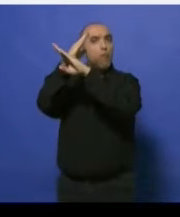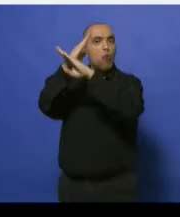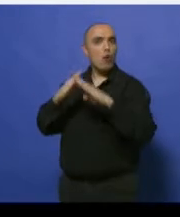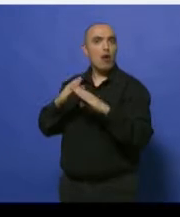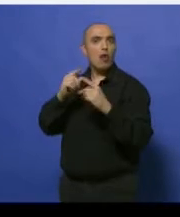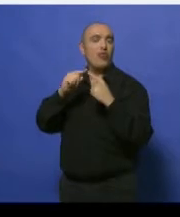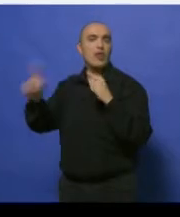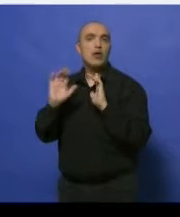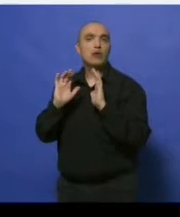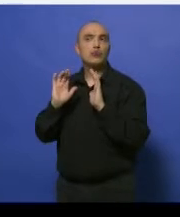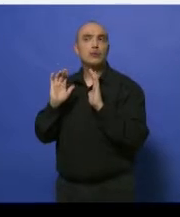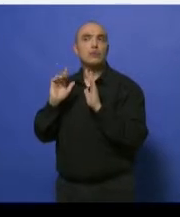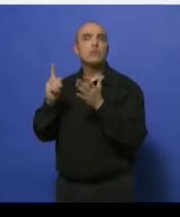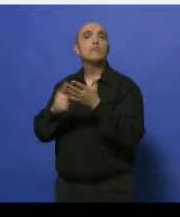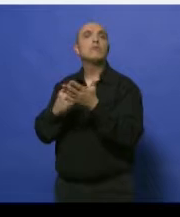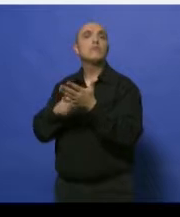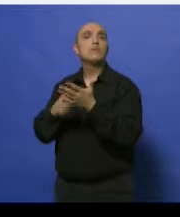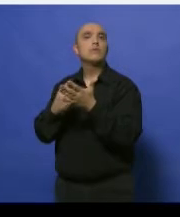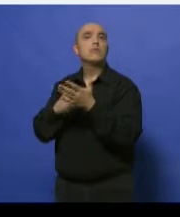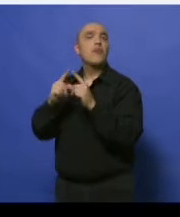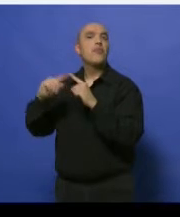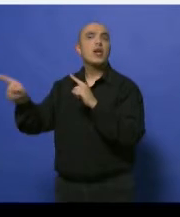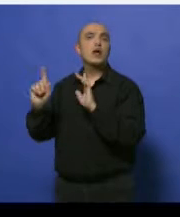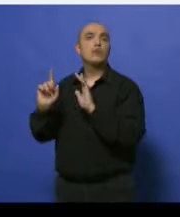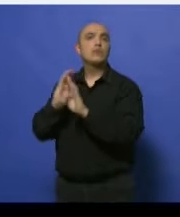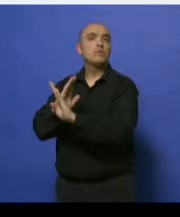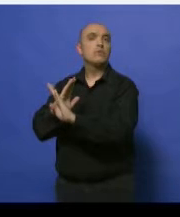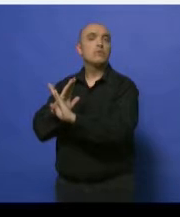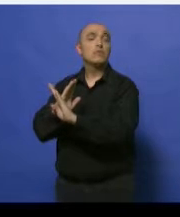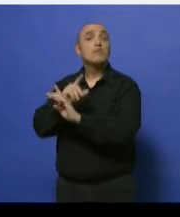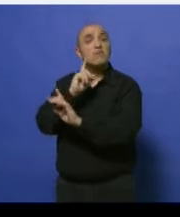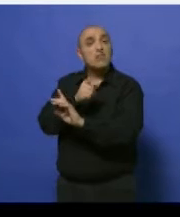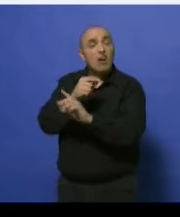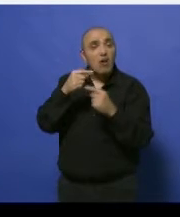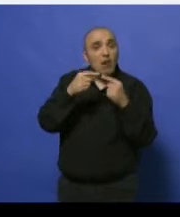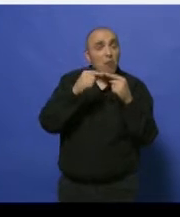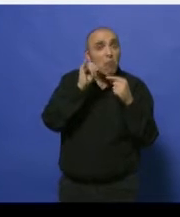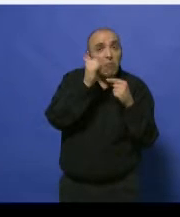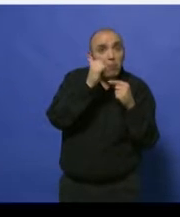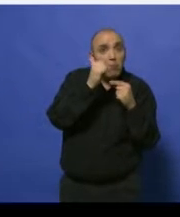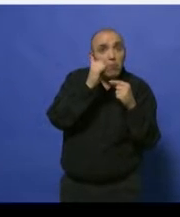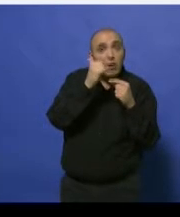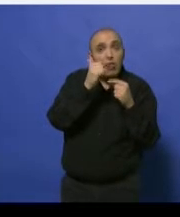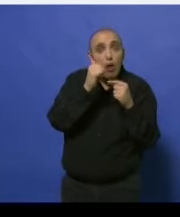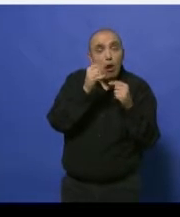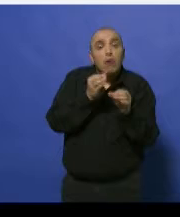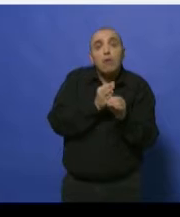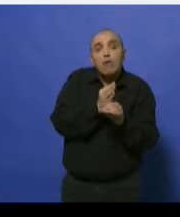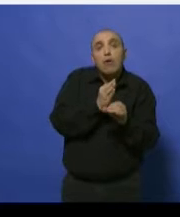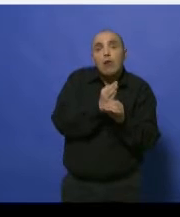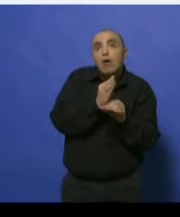bloqueaba la línea, como veíamos, y en este caso se puede bloquear. Hay un video instructivo ahí también. Hay un video instructivo que, si le parece, señor director, podemos